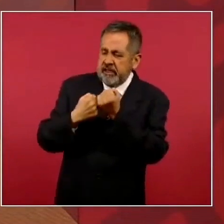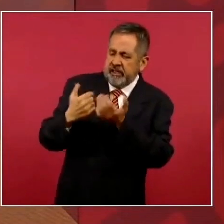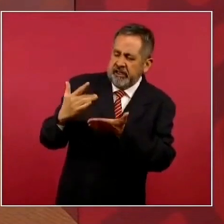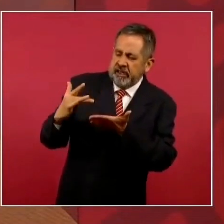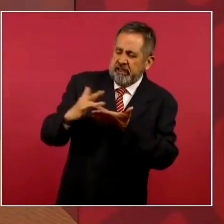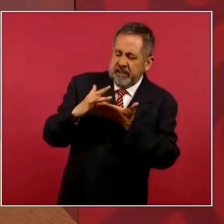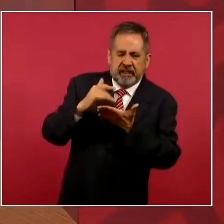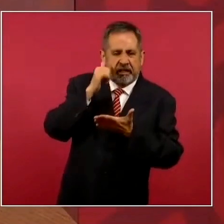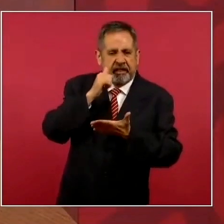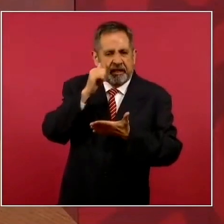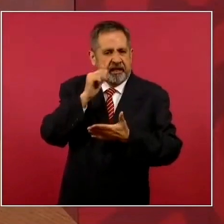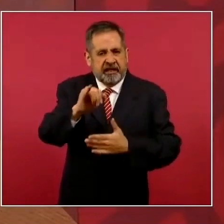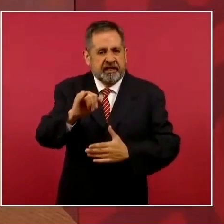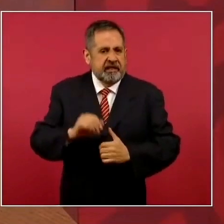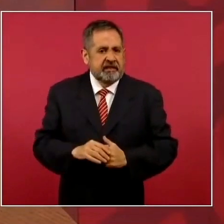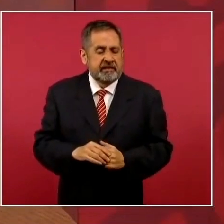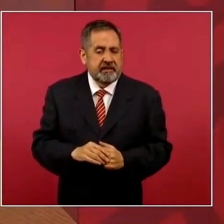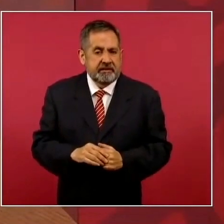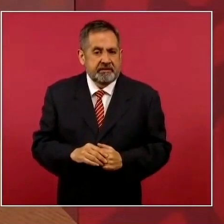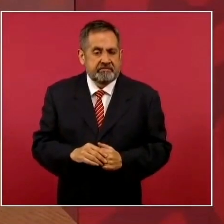eso.